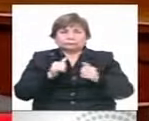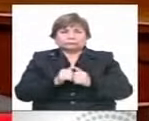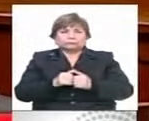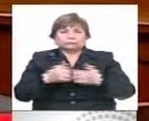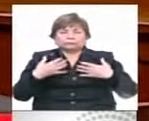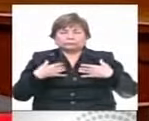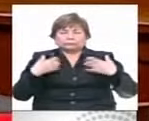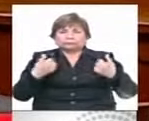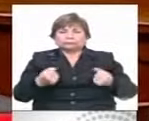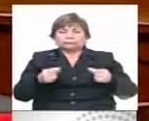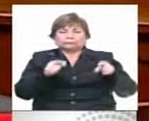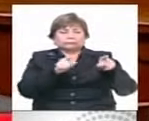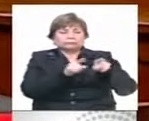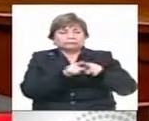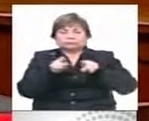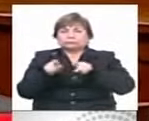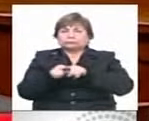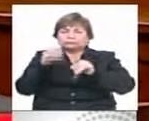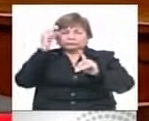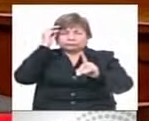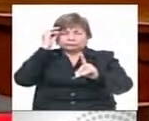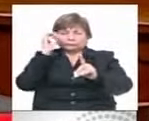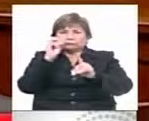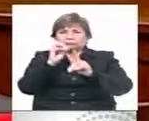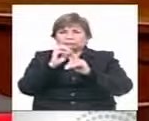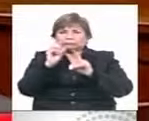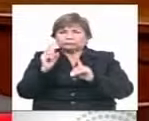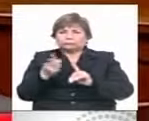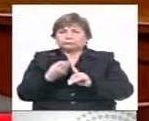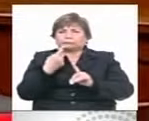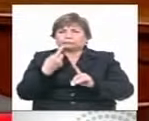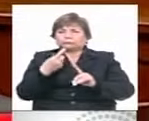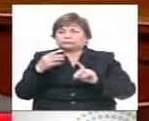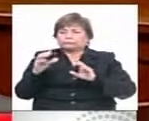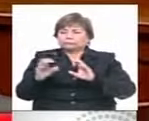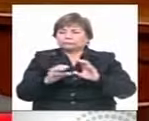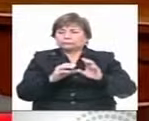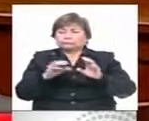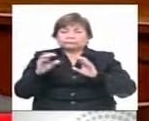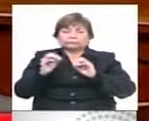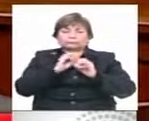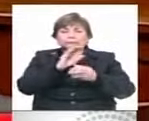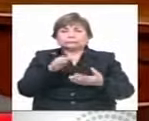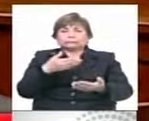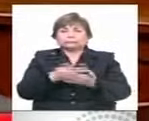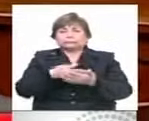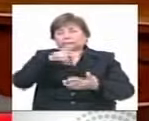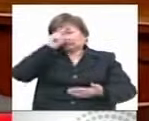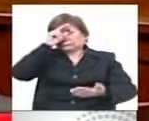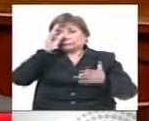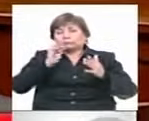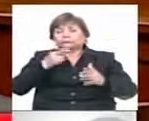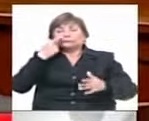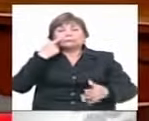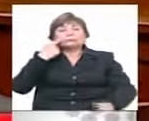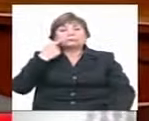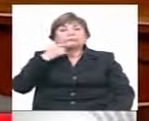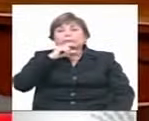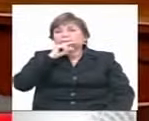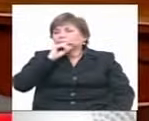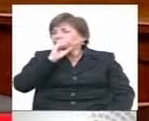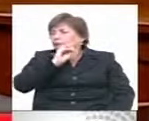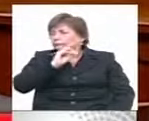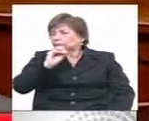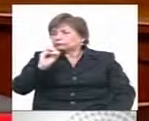de salud como uno de sus objetivos principales, hacerla asequible a todos los peruanos y peruanas sin ningún tipo